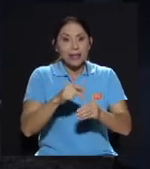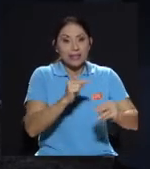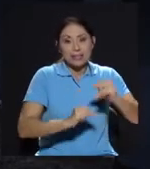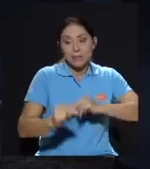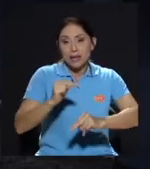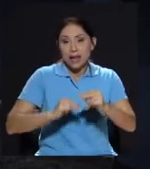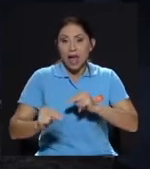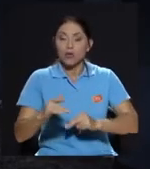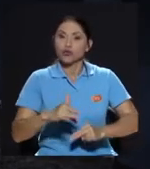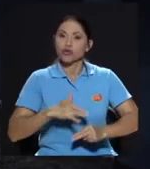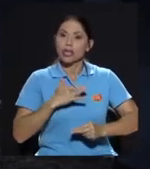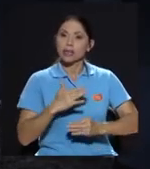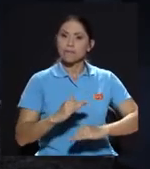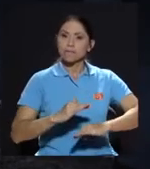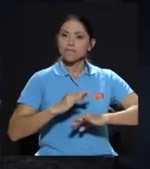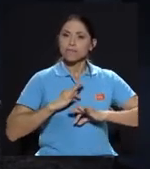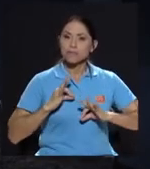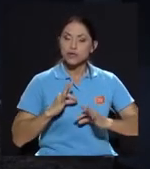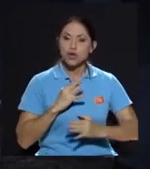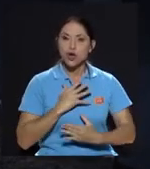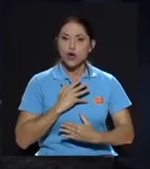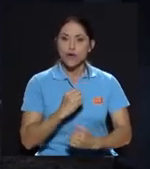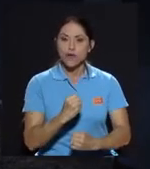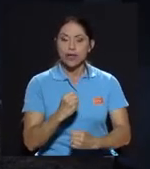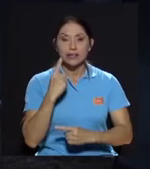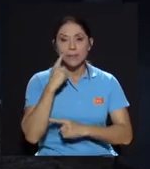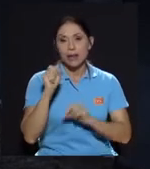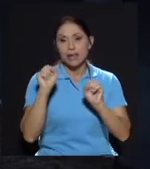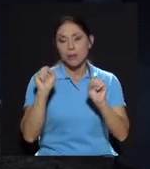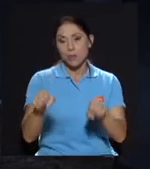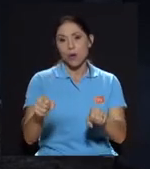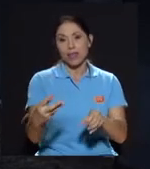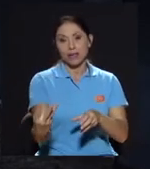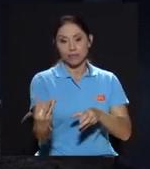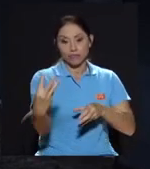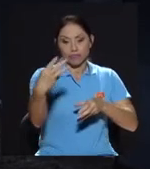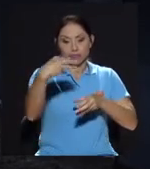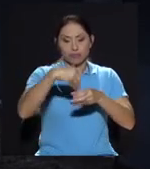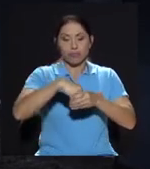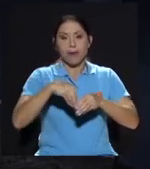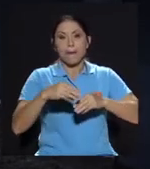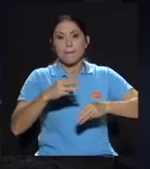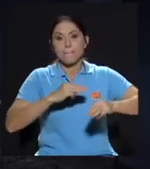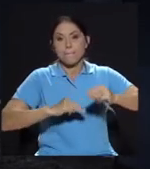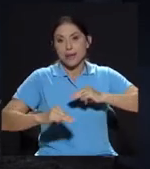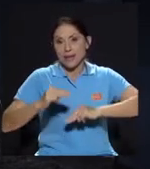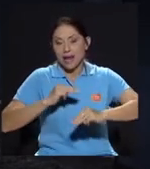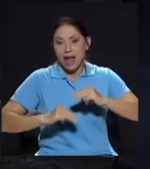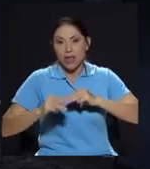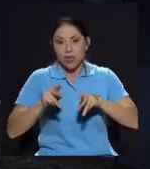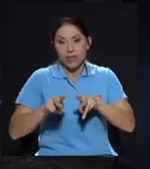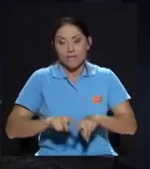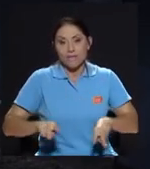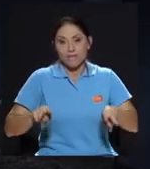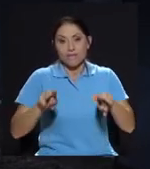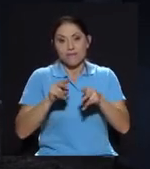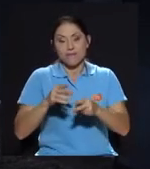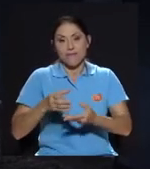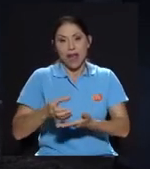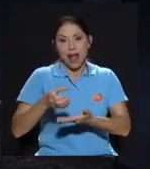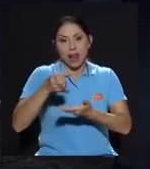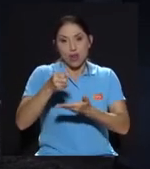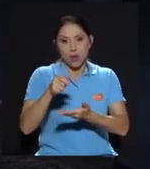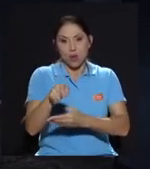puedan entrar al mercado de valores dar o poder ofrecer esos productos o esos servicios de tal manera de que